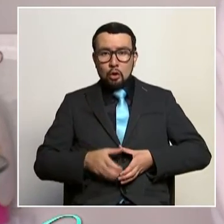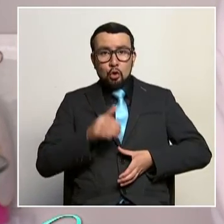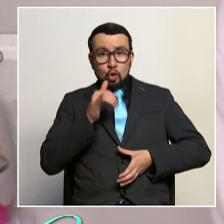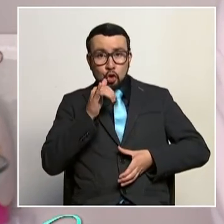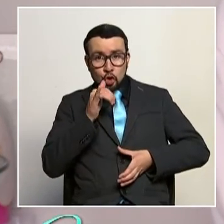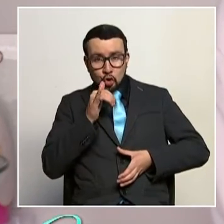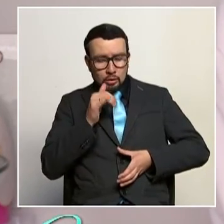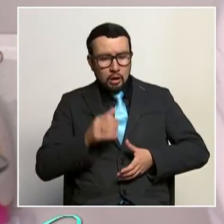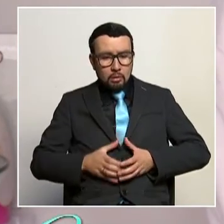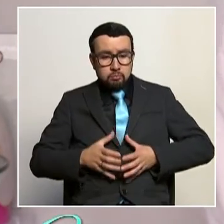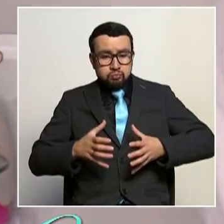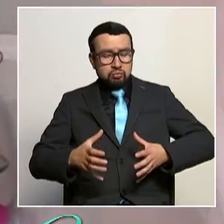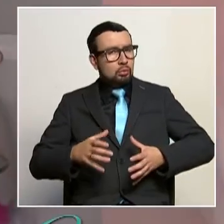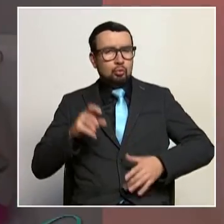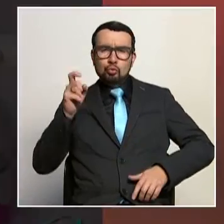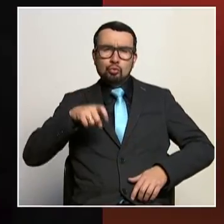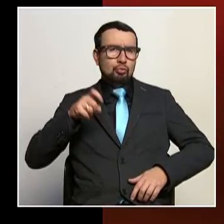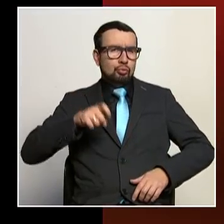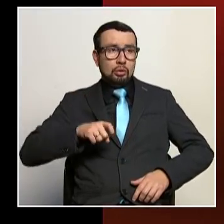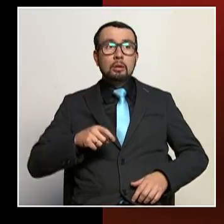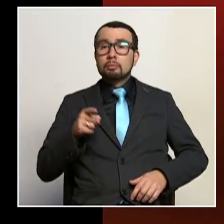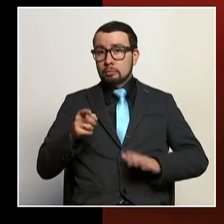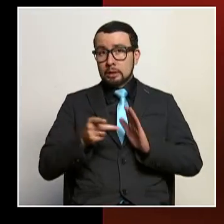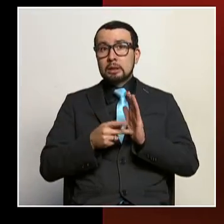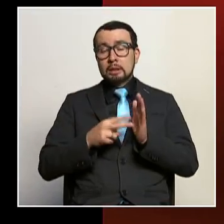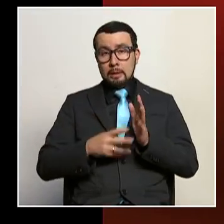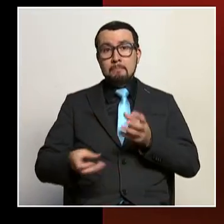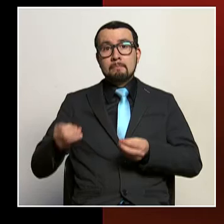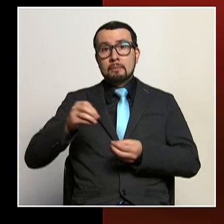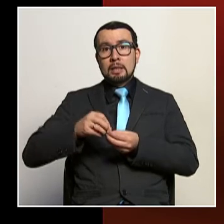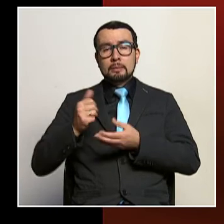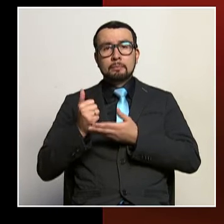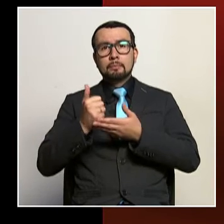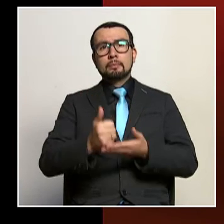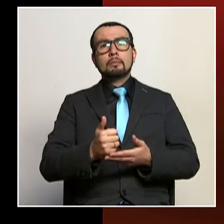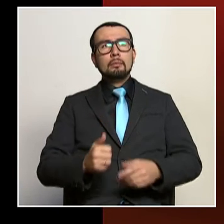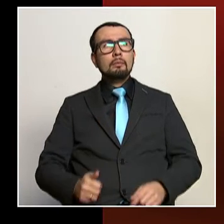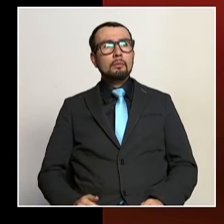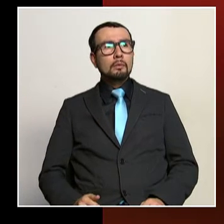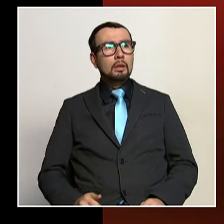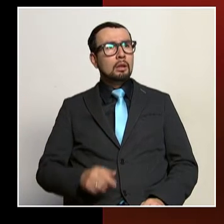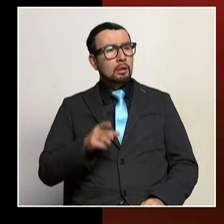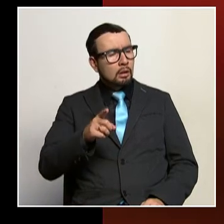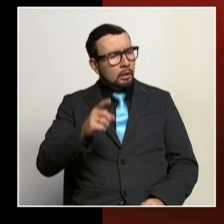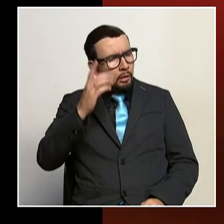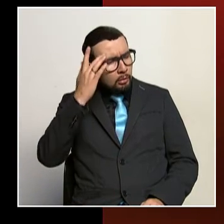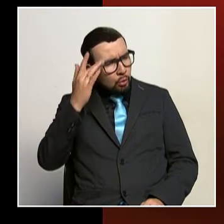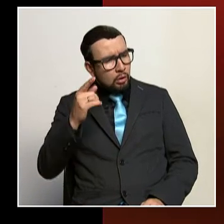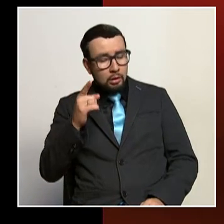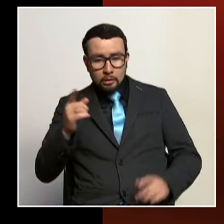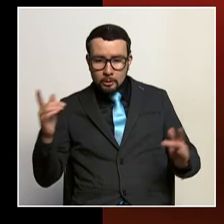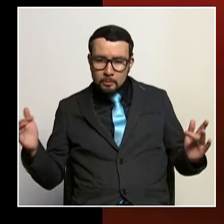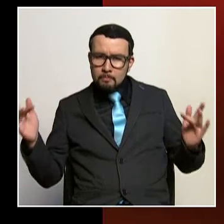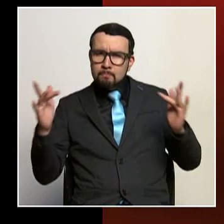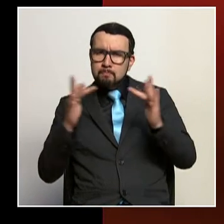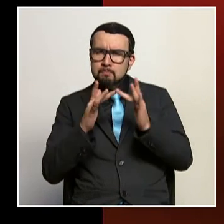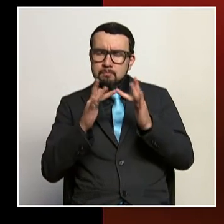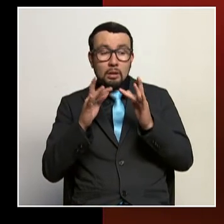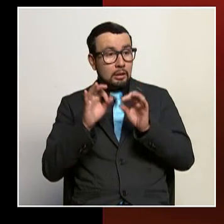vemos perfectamente, entonces es una ventaja adicional con las otras ecografías. ¿Por qué, doctor Alejandro, debe ser un complemento